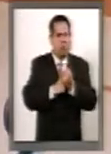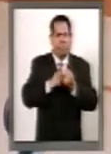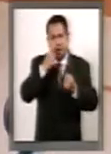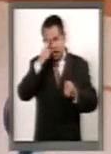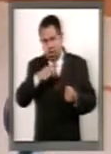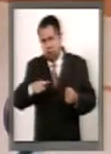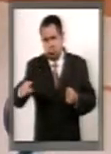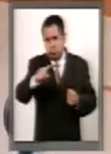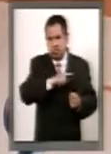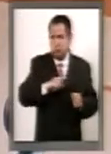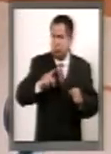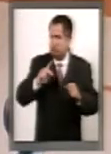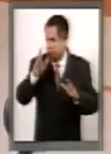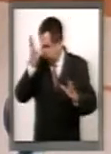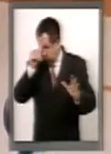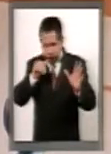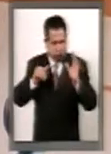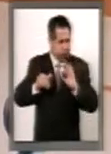acuerdos políticos.